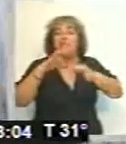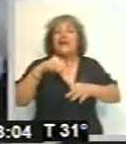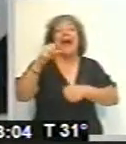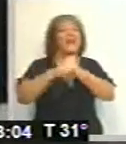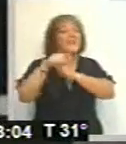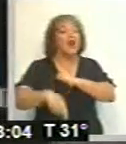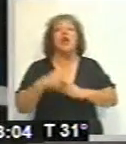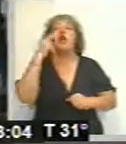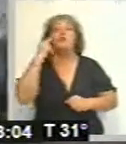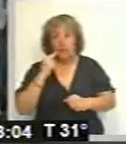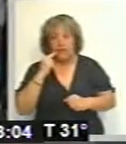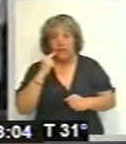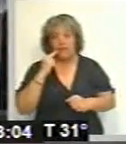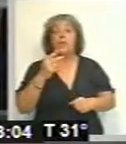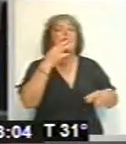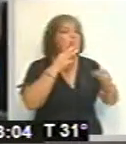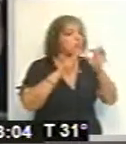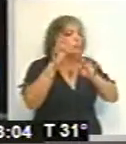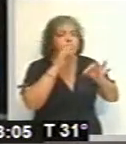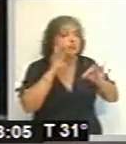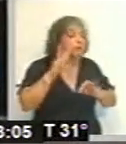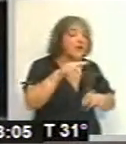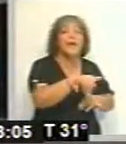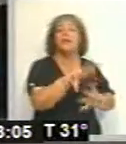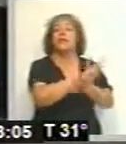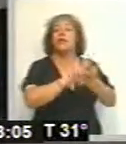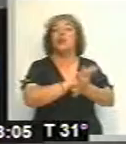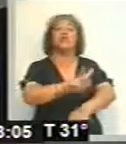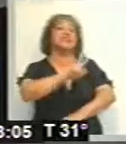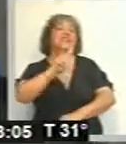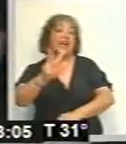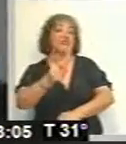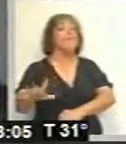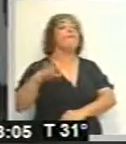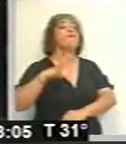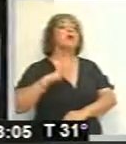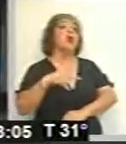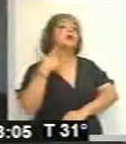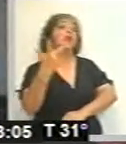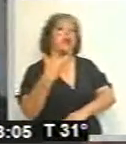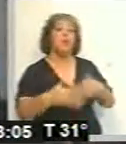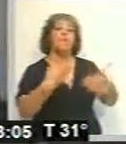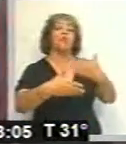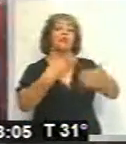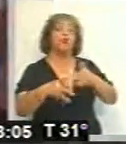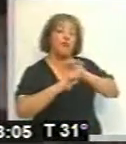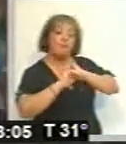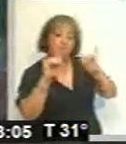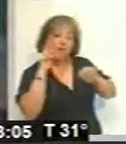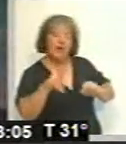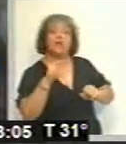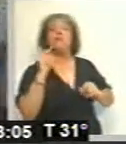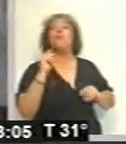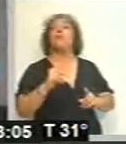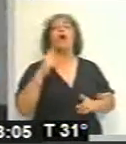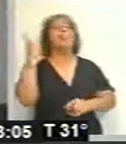las boleterías, de las cuales verificamos esa situación en 3. Nos faltan las otras 6 que están en el proceso de verificación en este momento. Director, ¿existe